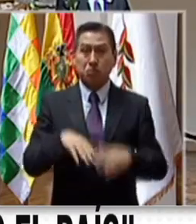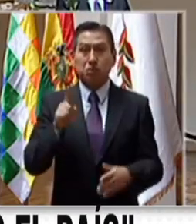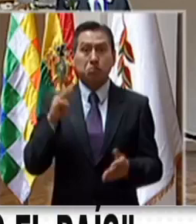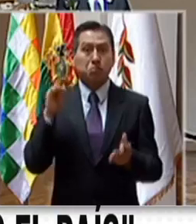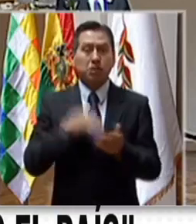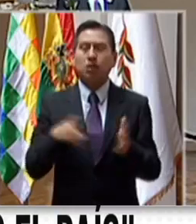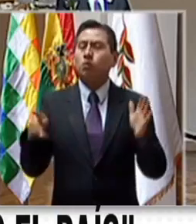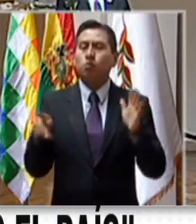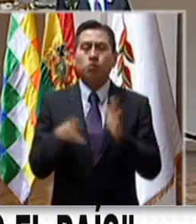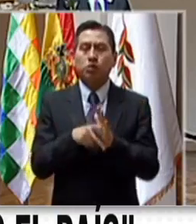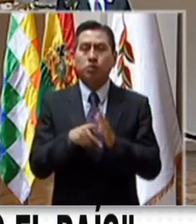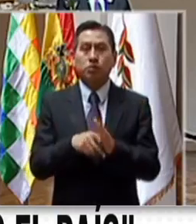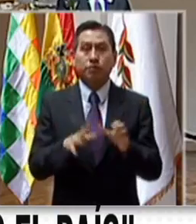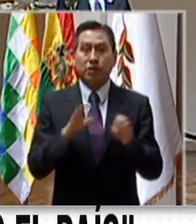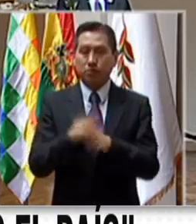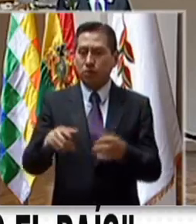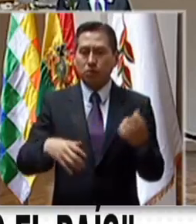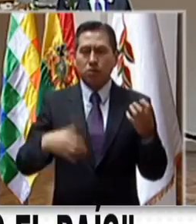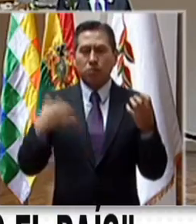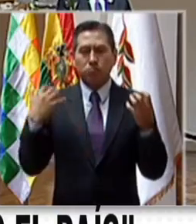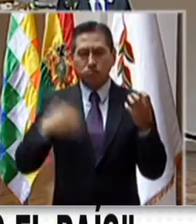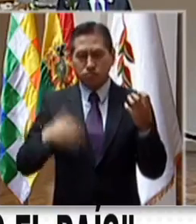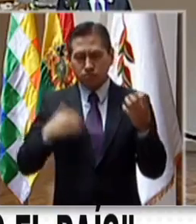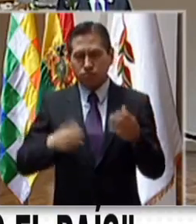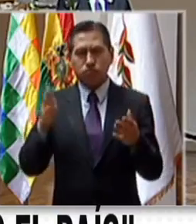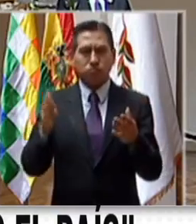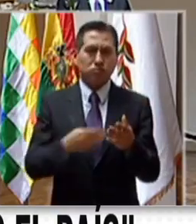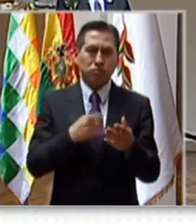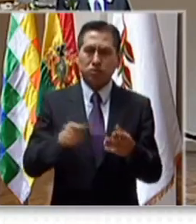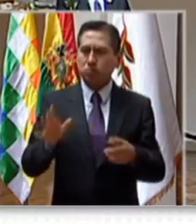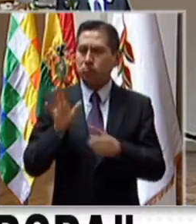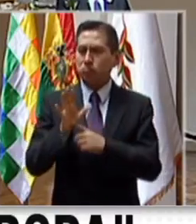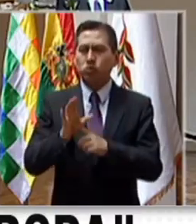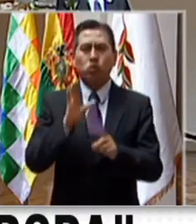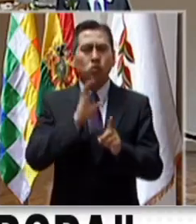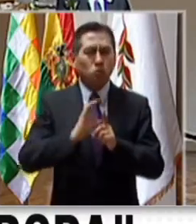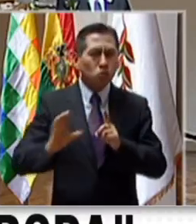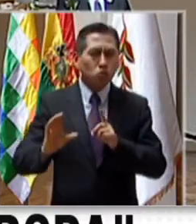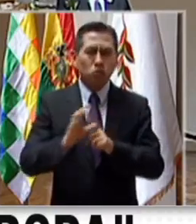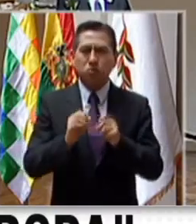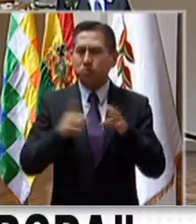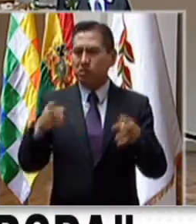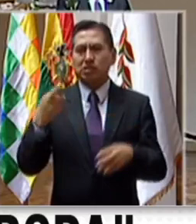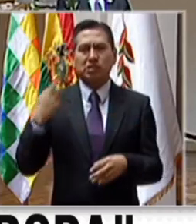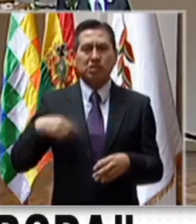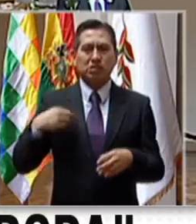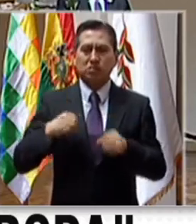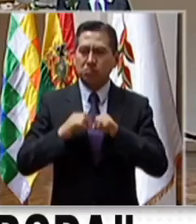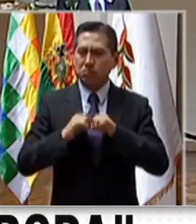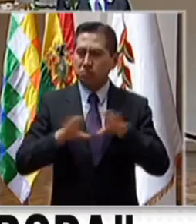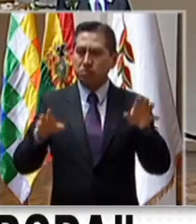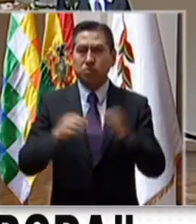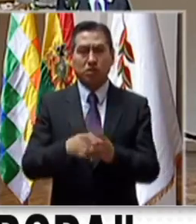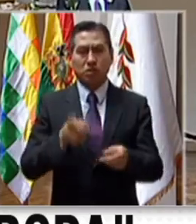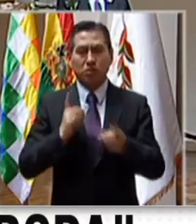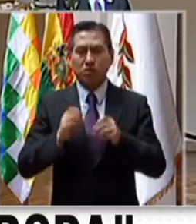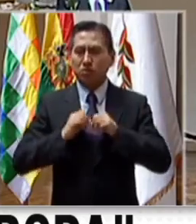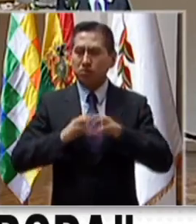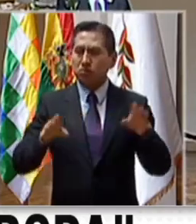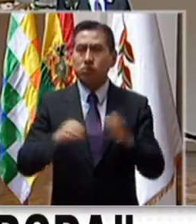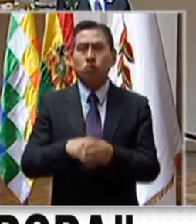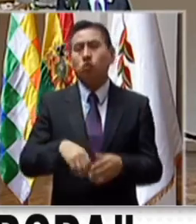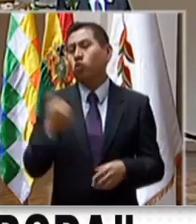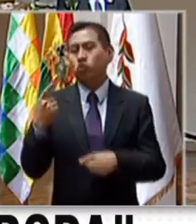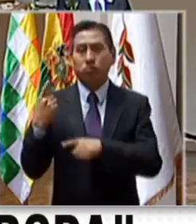1000 personas, tales como conciertos de música, eventos culturales, religiosos, deportivos y